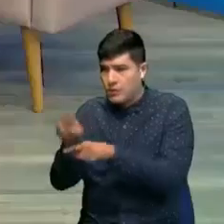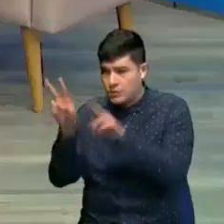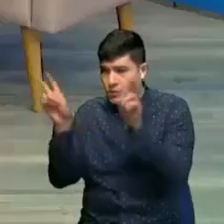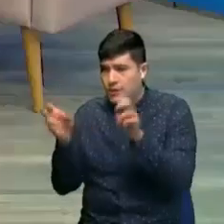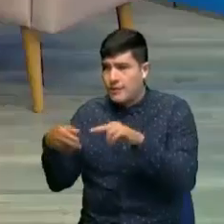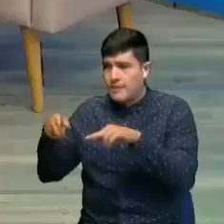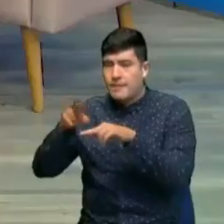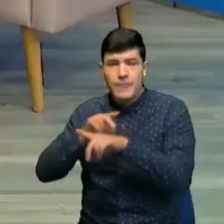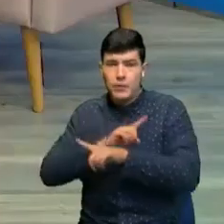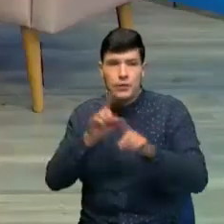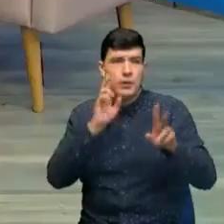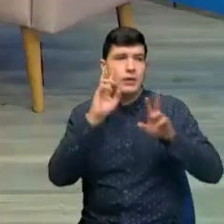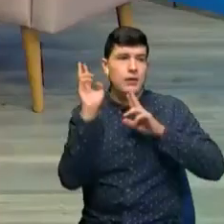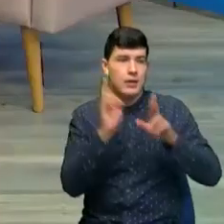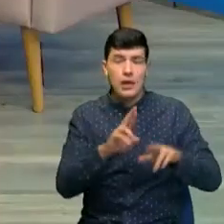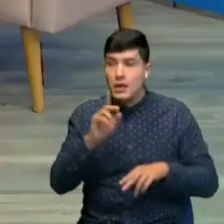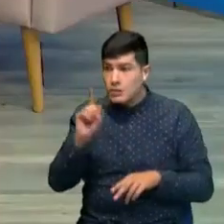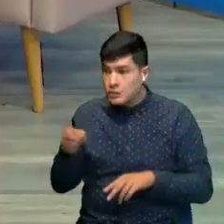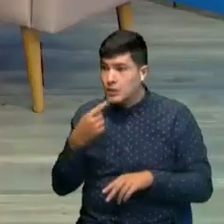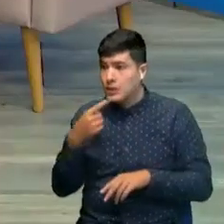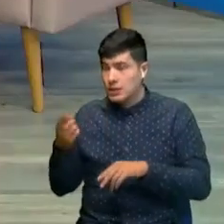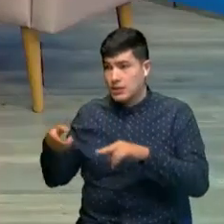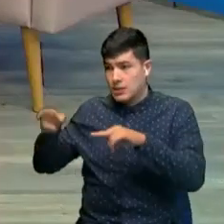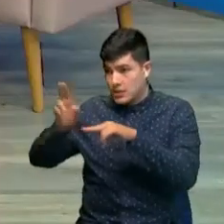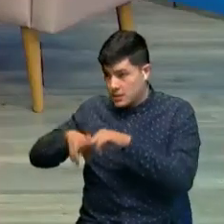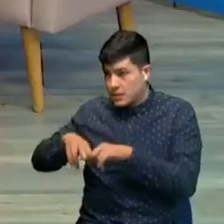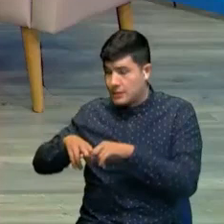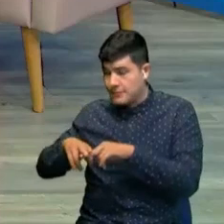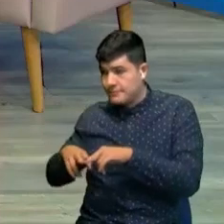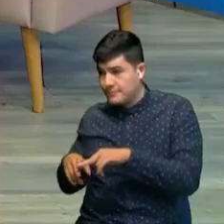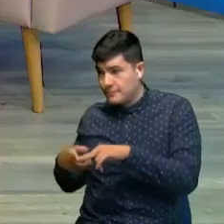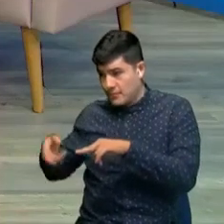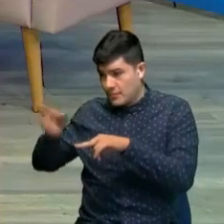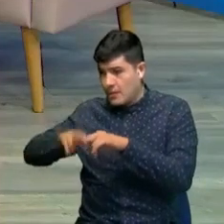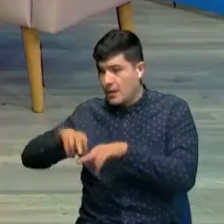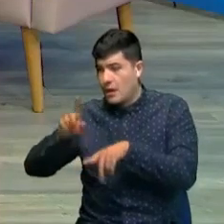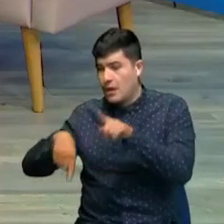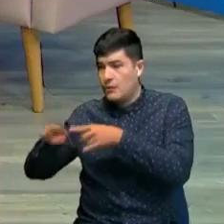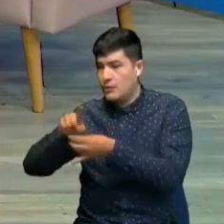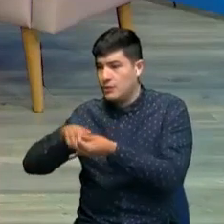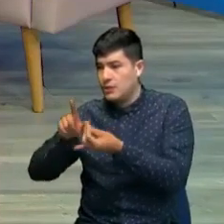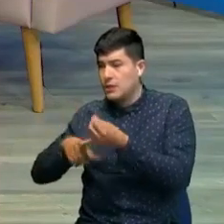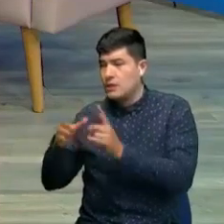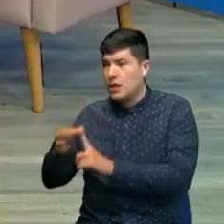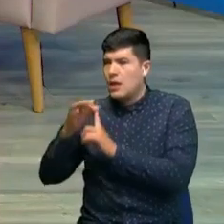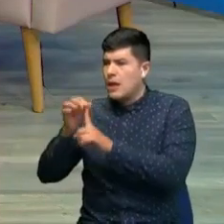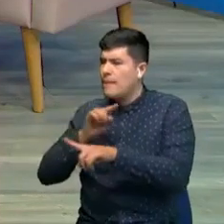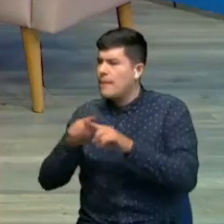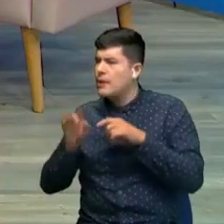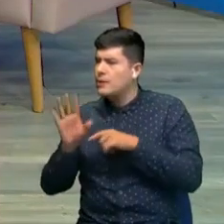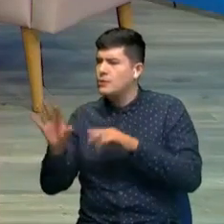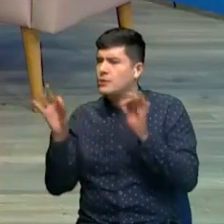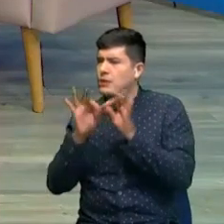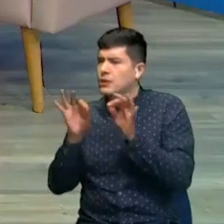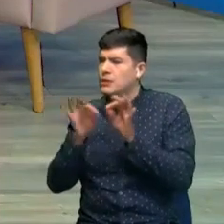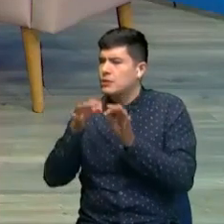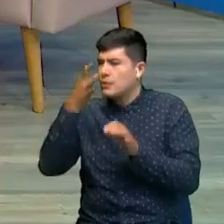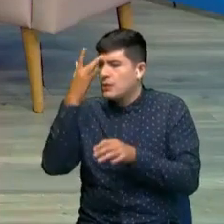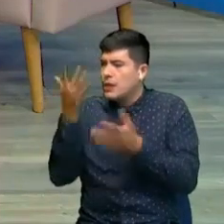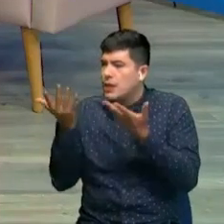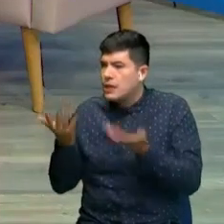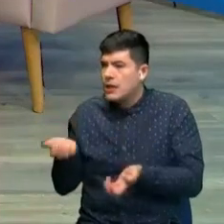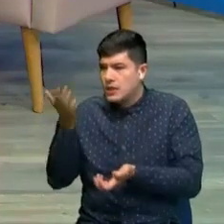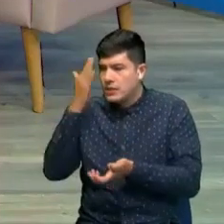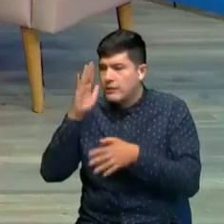del reconocimiento. Entonces, si es por incremento, es para algunos casos especiales. Pero si es sencillamente porque él quiere saber